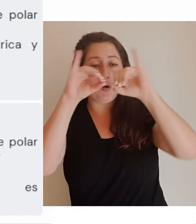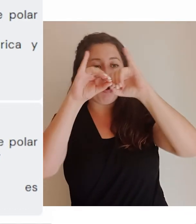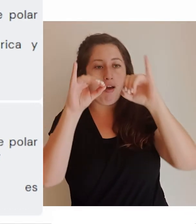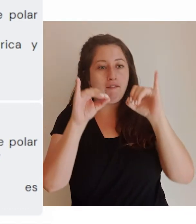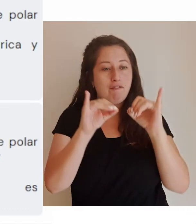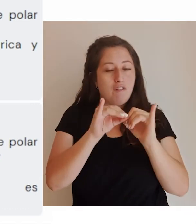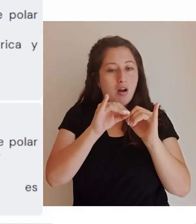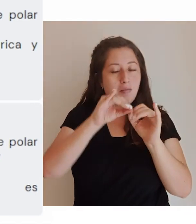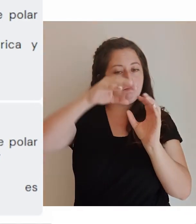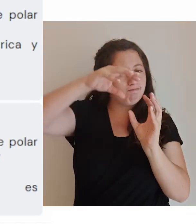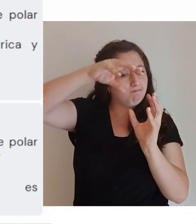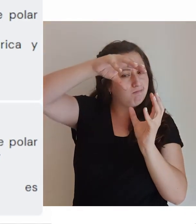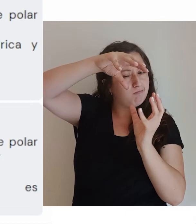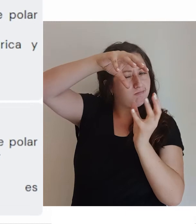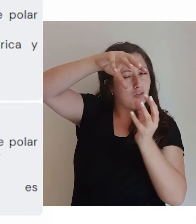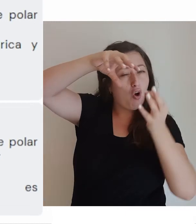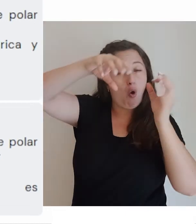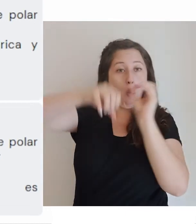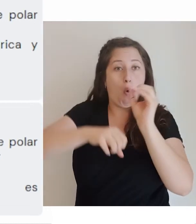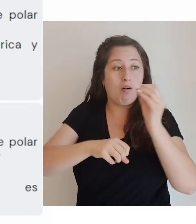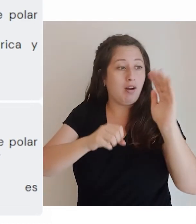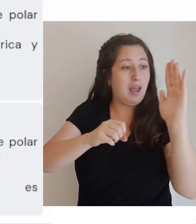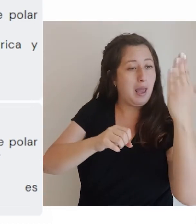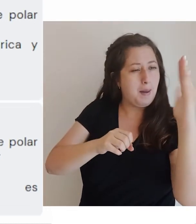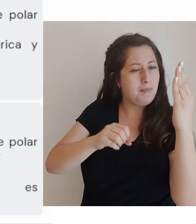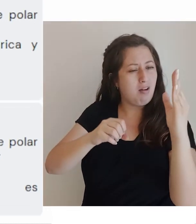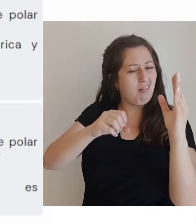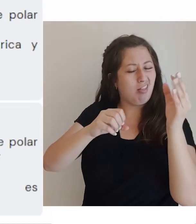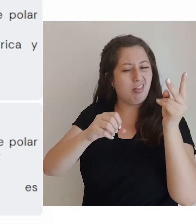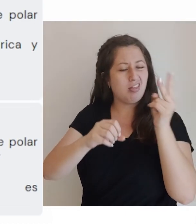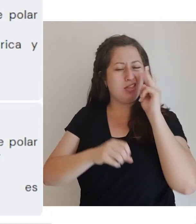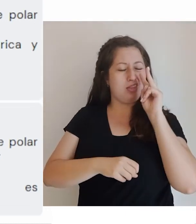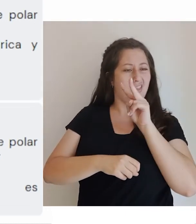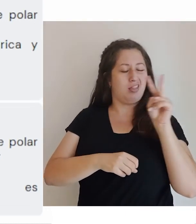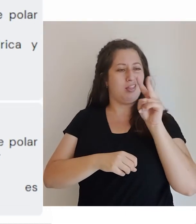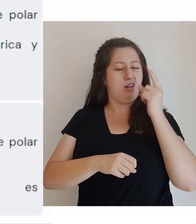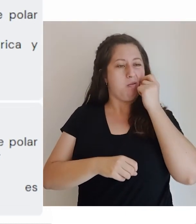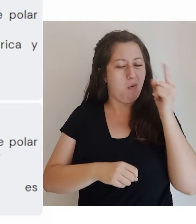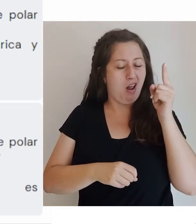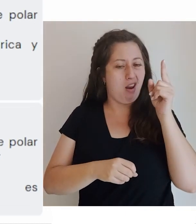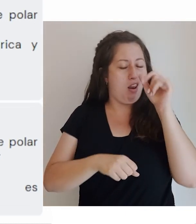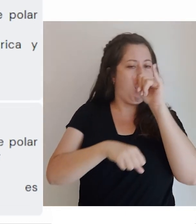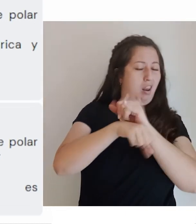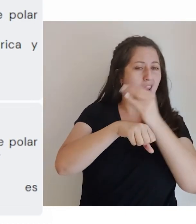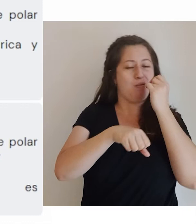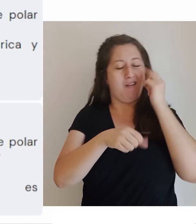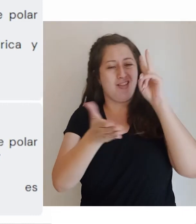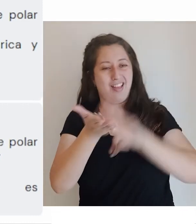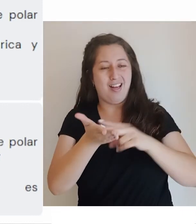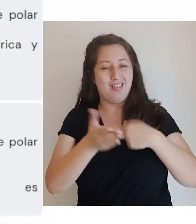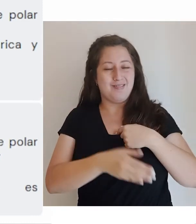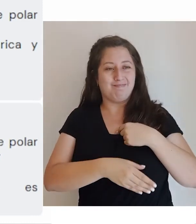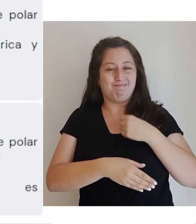que girándola o mirándola en un espejo no se le puede distinguir con la original, por lo